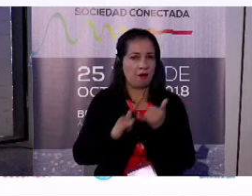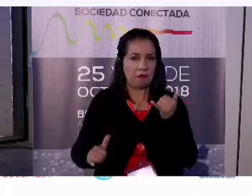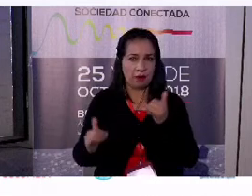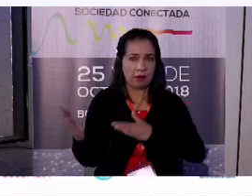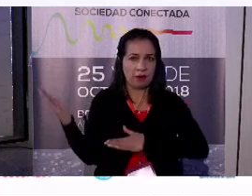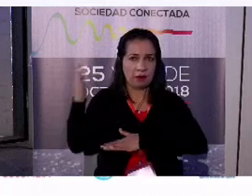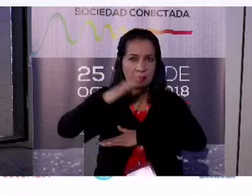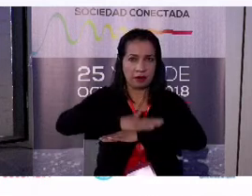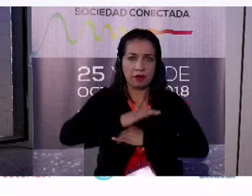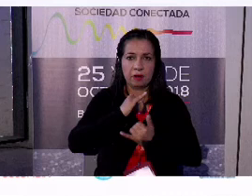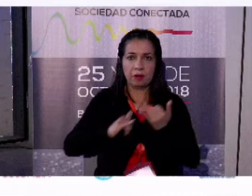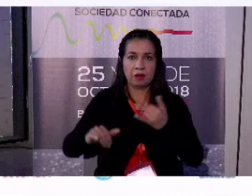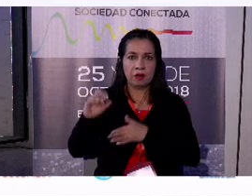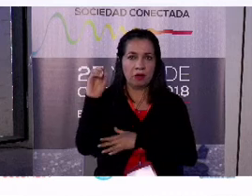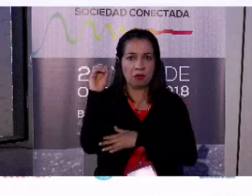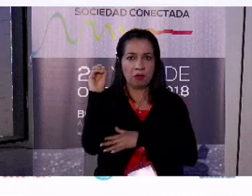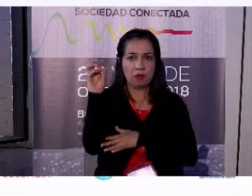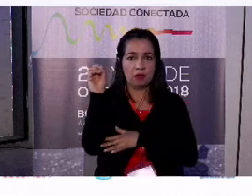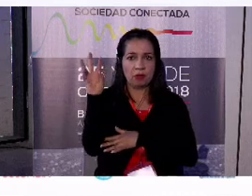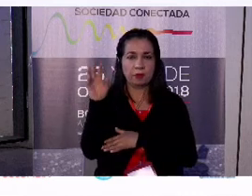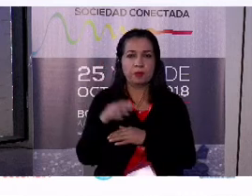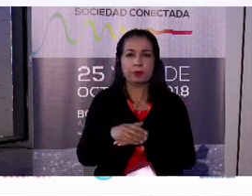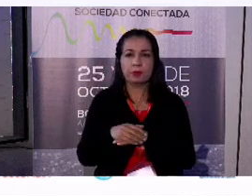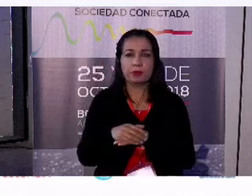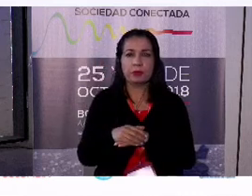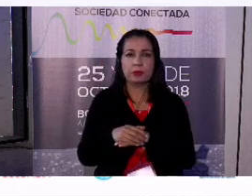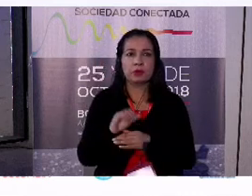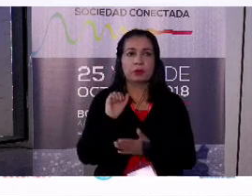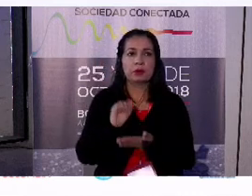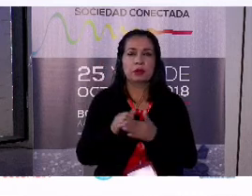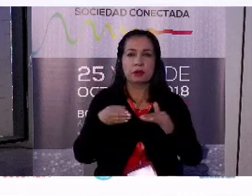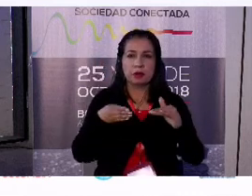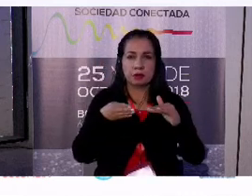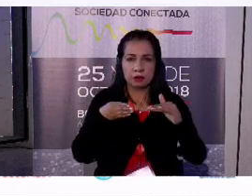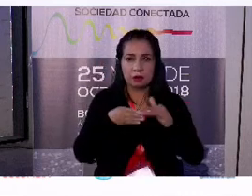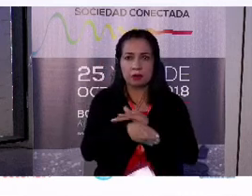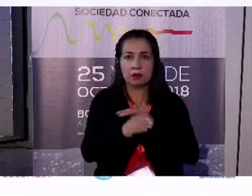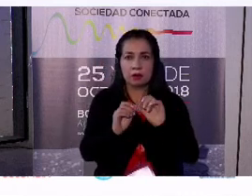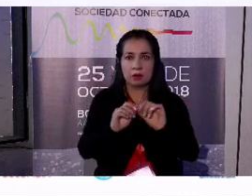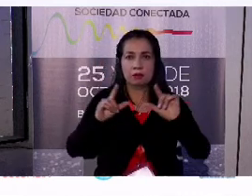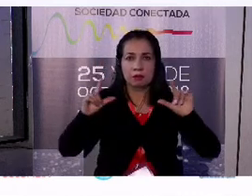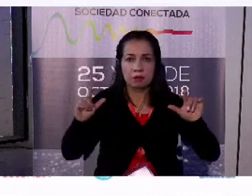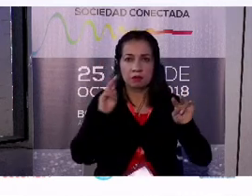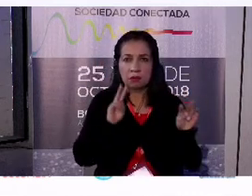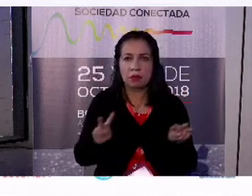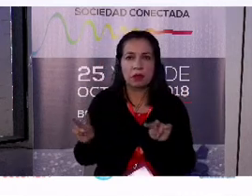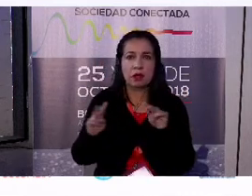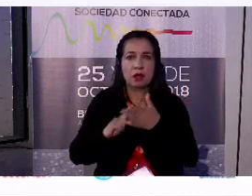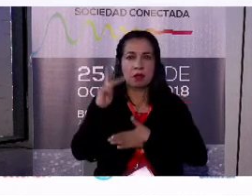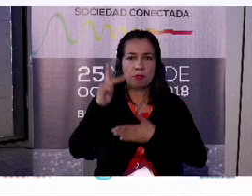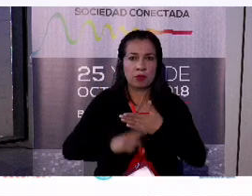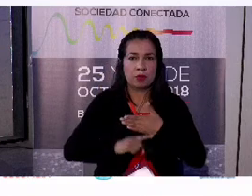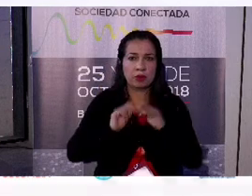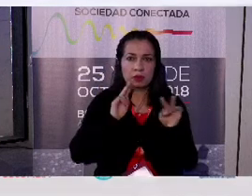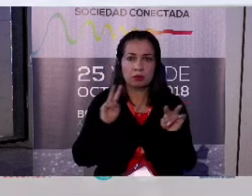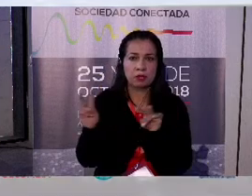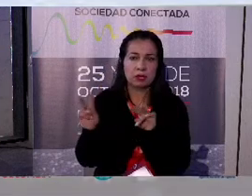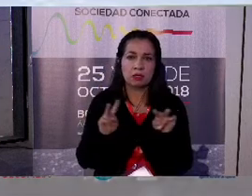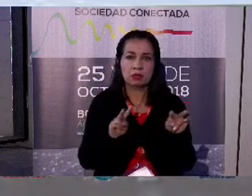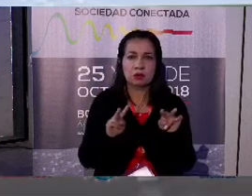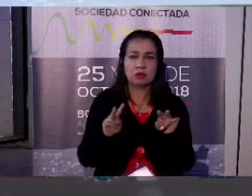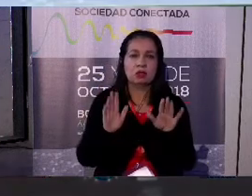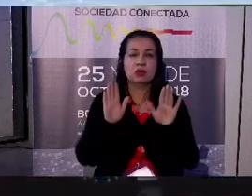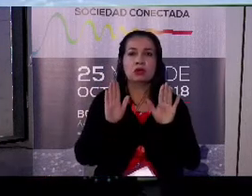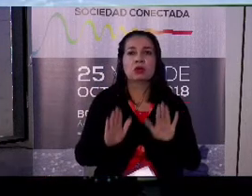este foro y pueden entrar a este link y pueden entrar echar un vistazo muy cerca del proyecto es una simulación